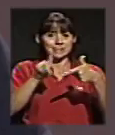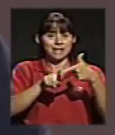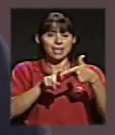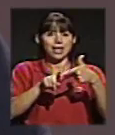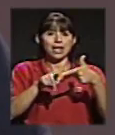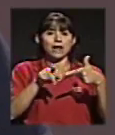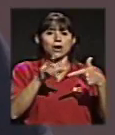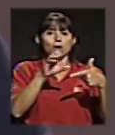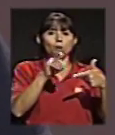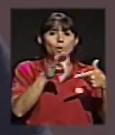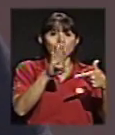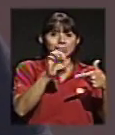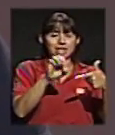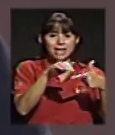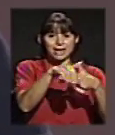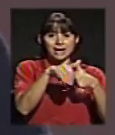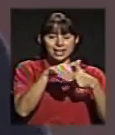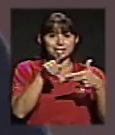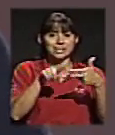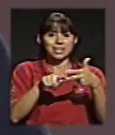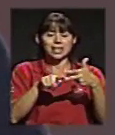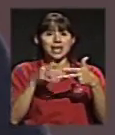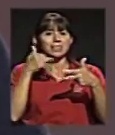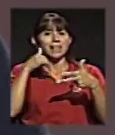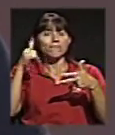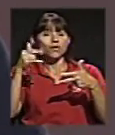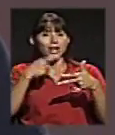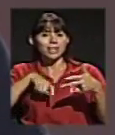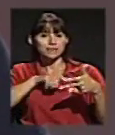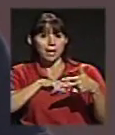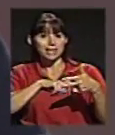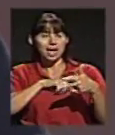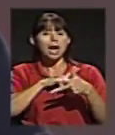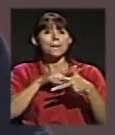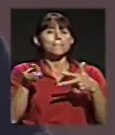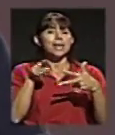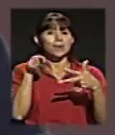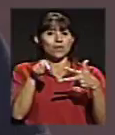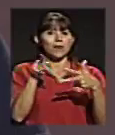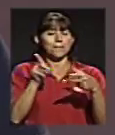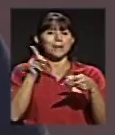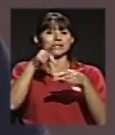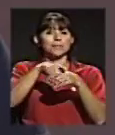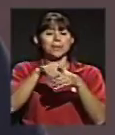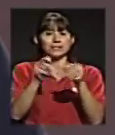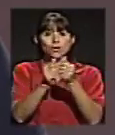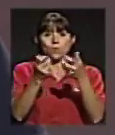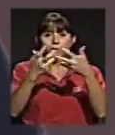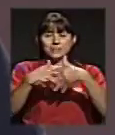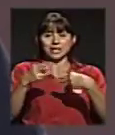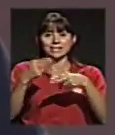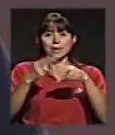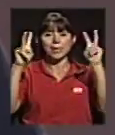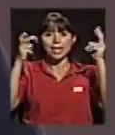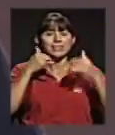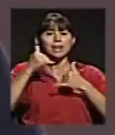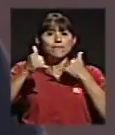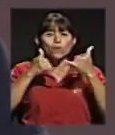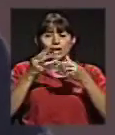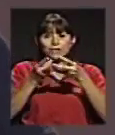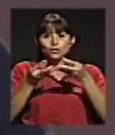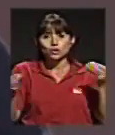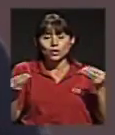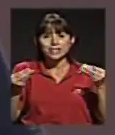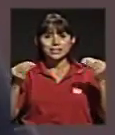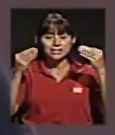y Telefónica de España, pero participaba también a través de la empresa que se llama Telefónica Soluciones de Informática y Comunicaciones,